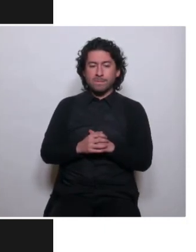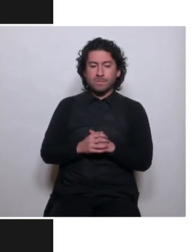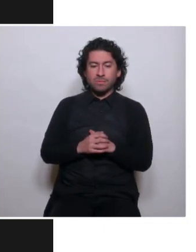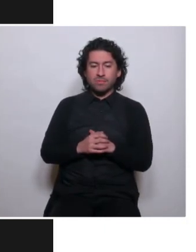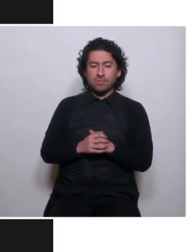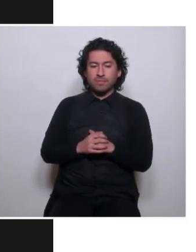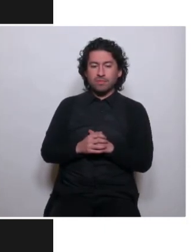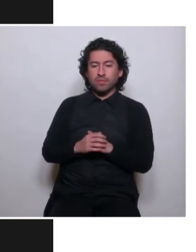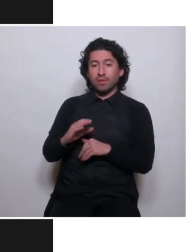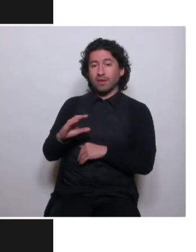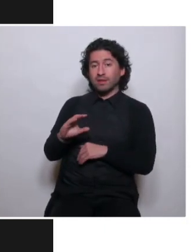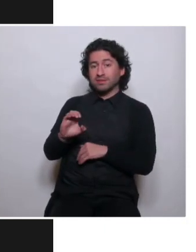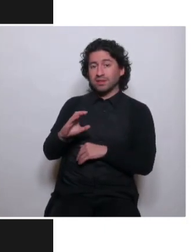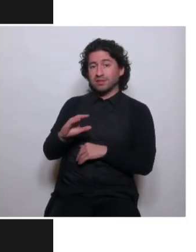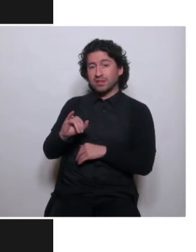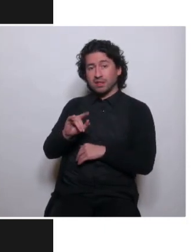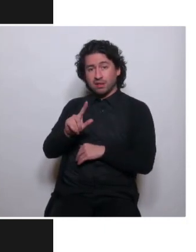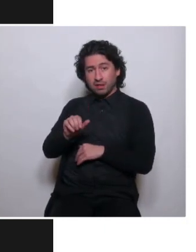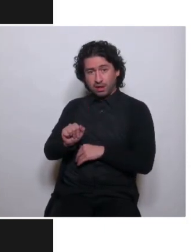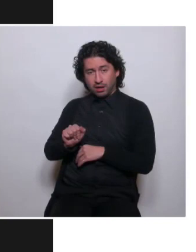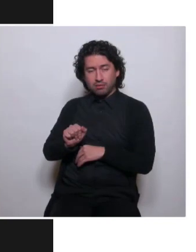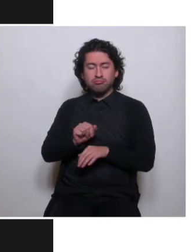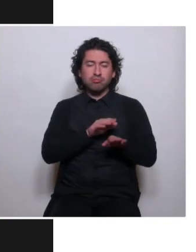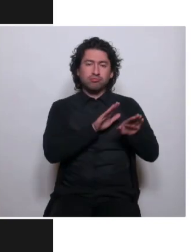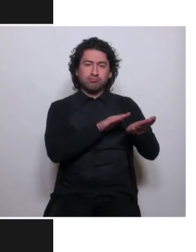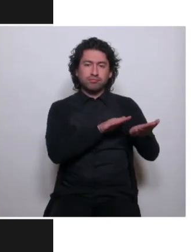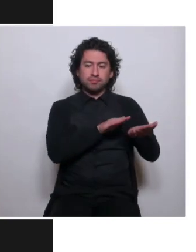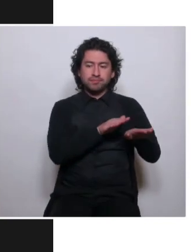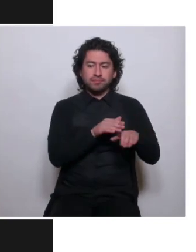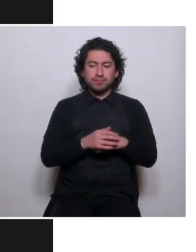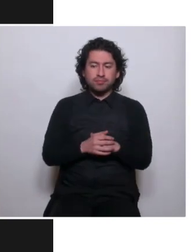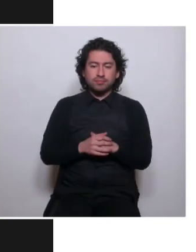Señora Cecilia Uvilla. A favor.